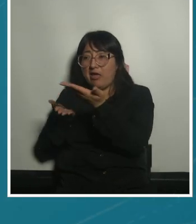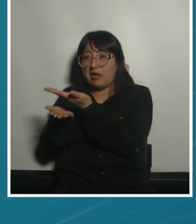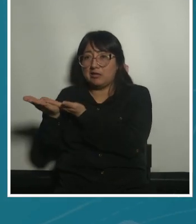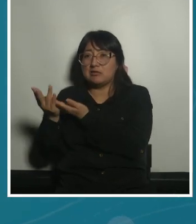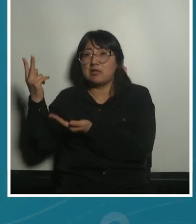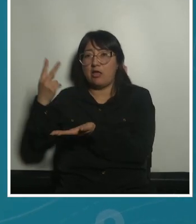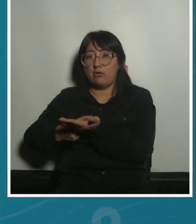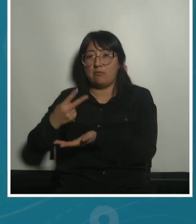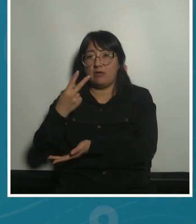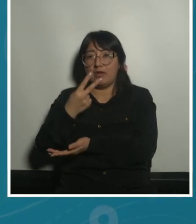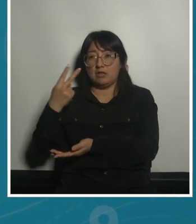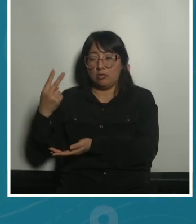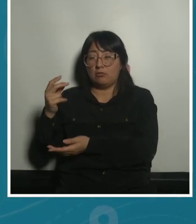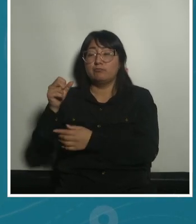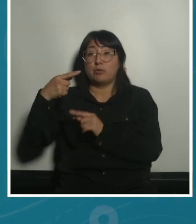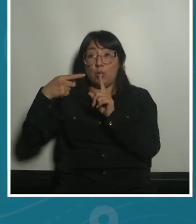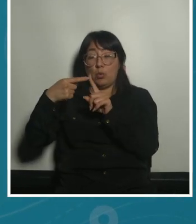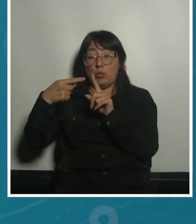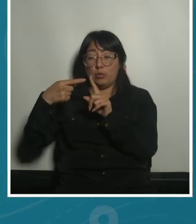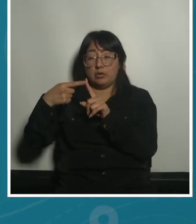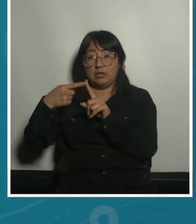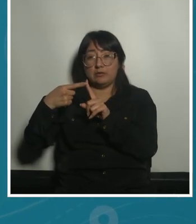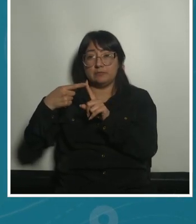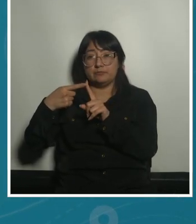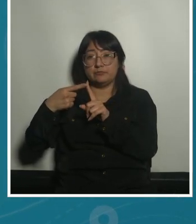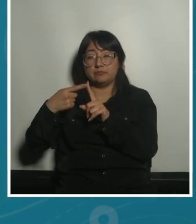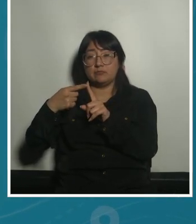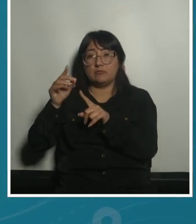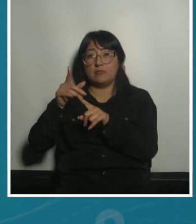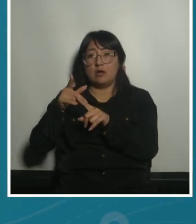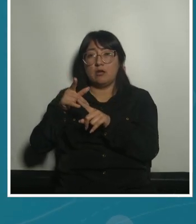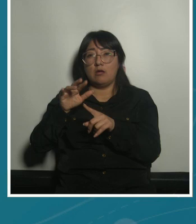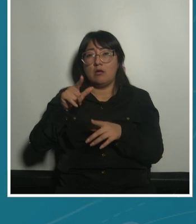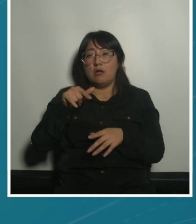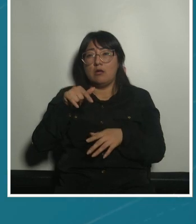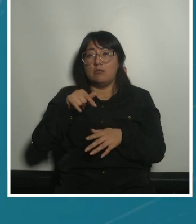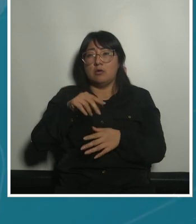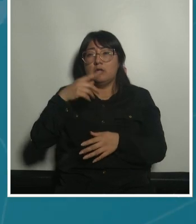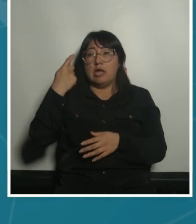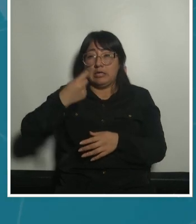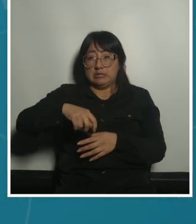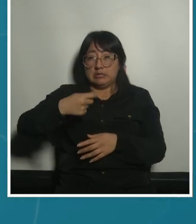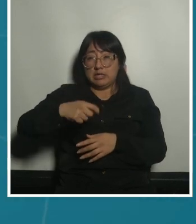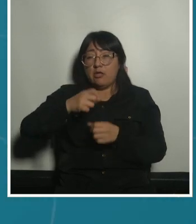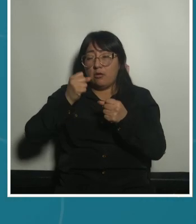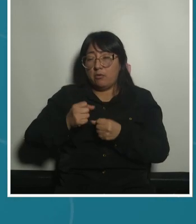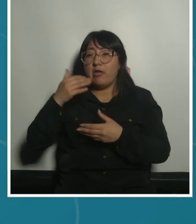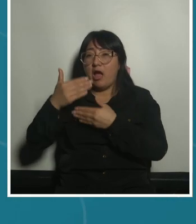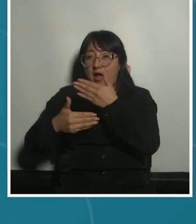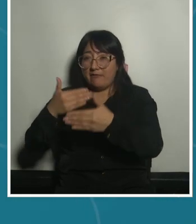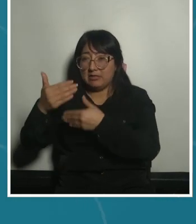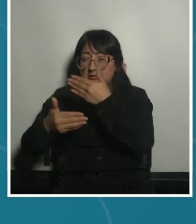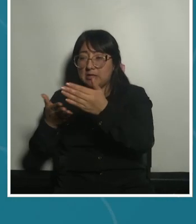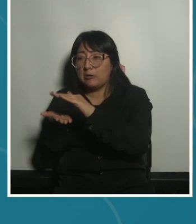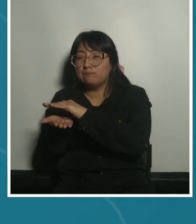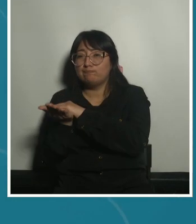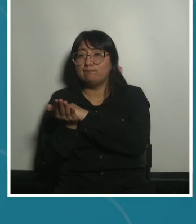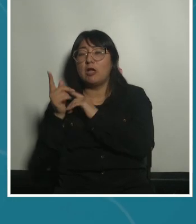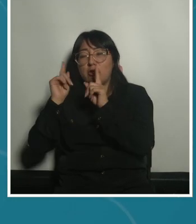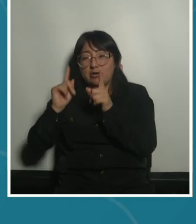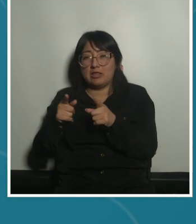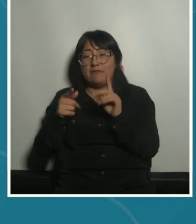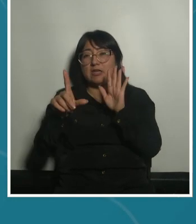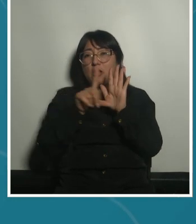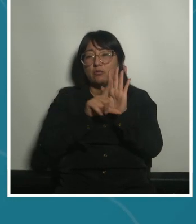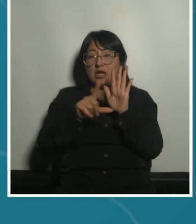2022, una auspiciada por senadores para poder avanzar en discusión sobre lo que debería tener una ley